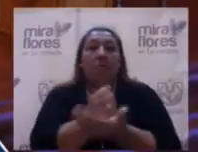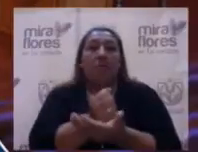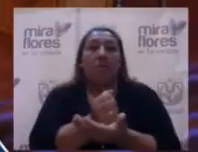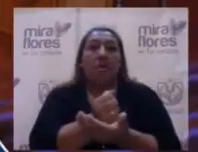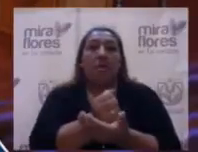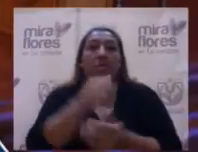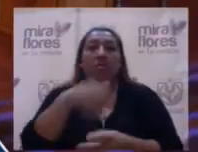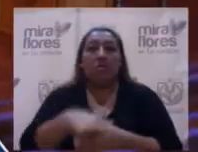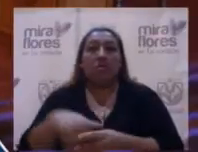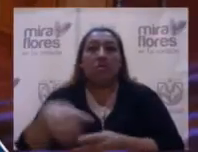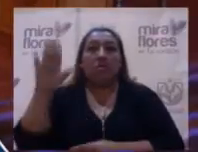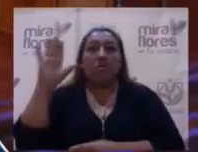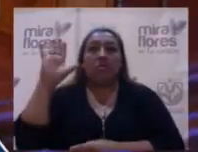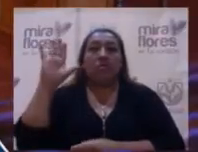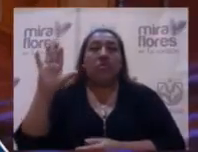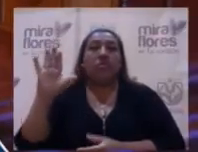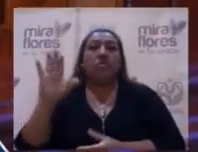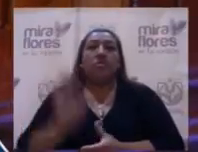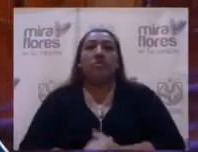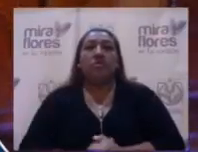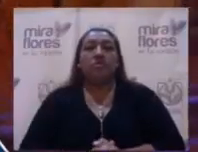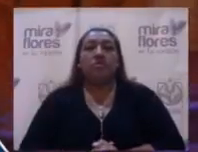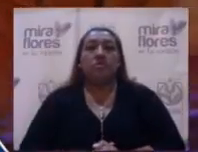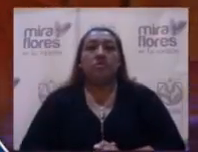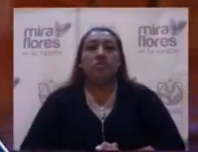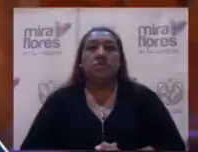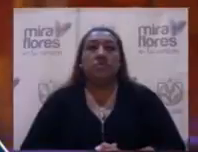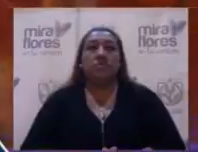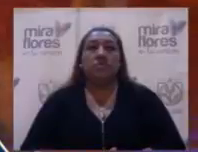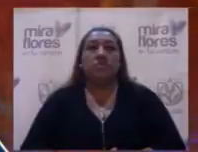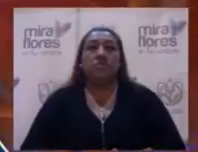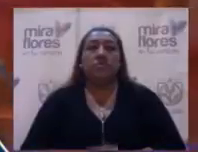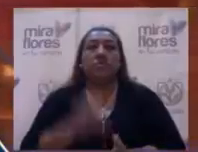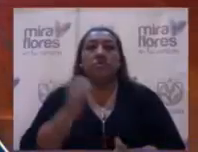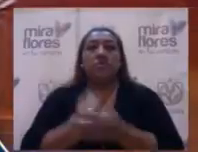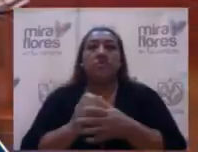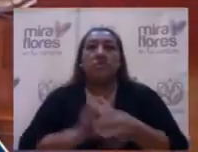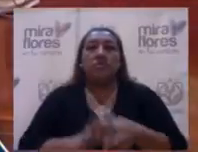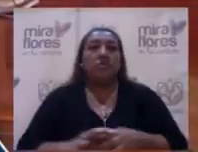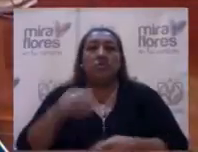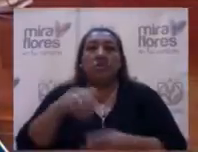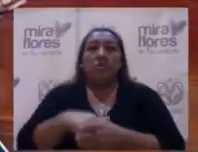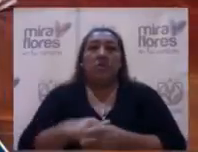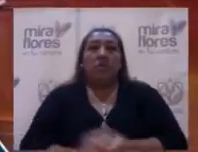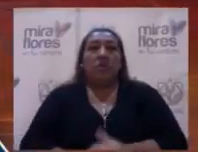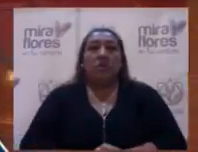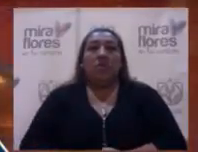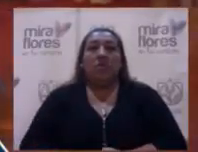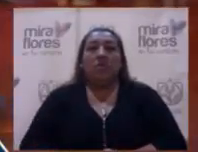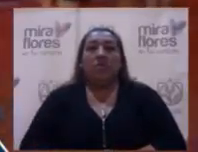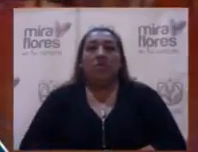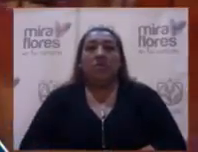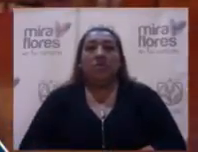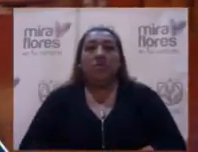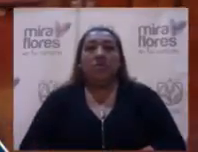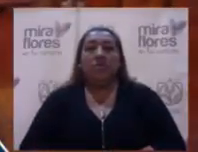si no se expresan la señal de conformidad, se aprueba también por unanimidad de votos. Muchas gracias. Vamos al siguiente punto.